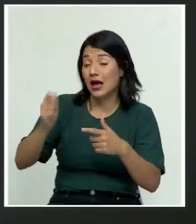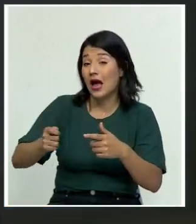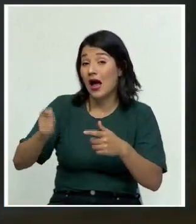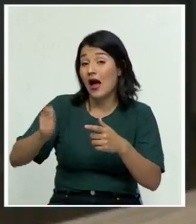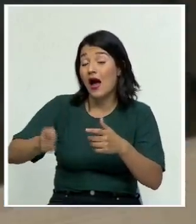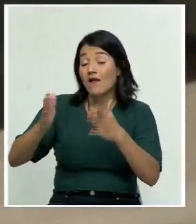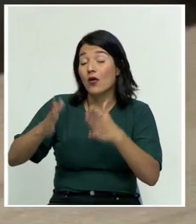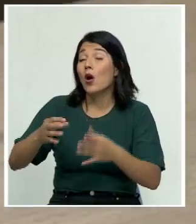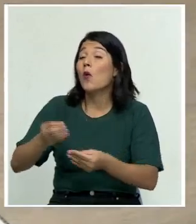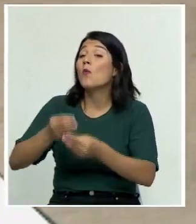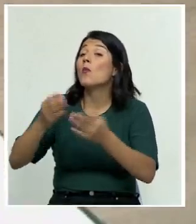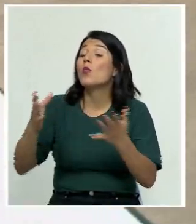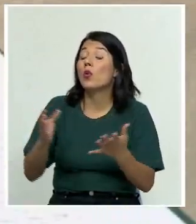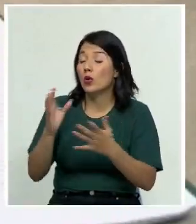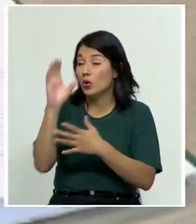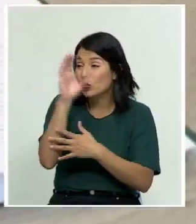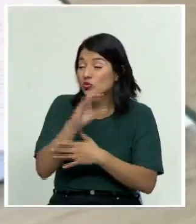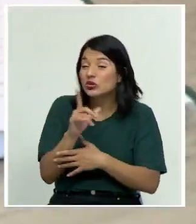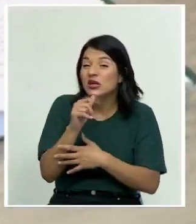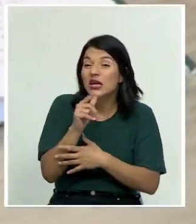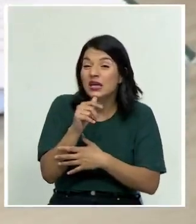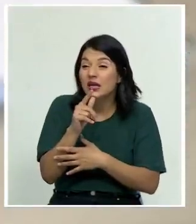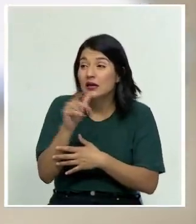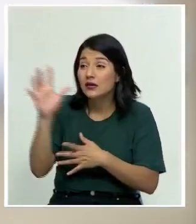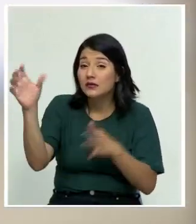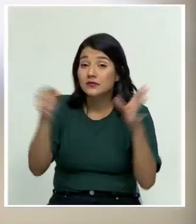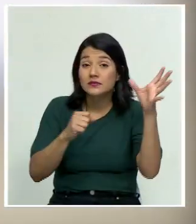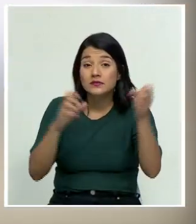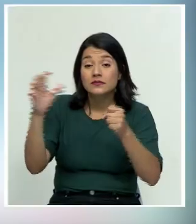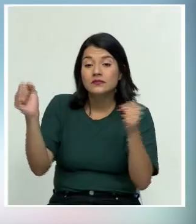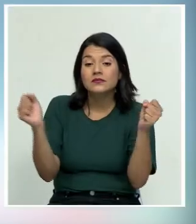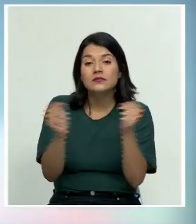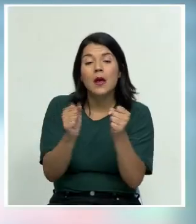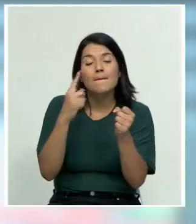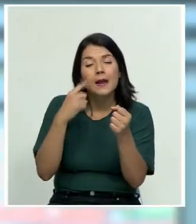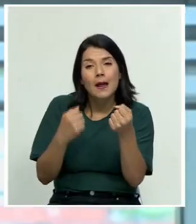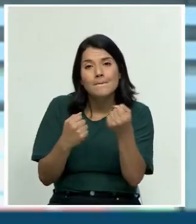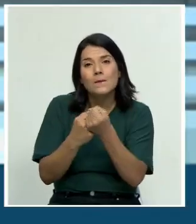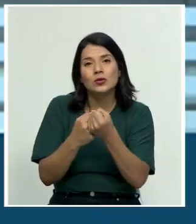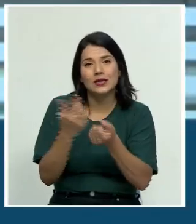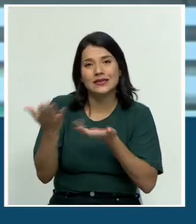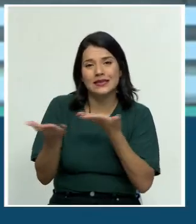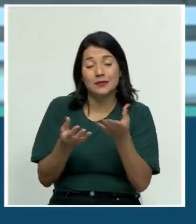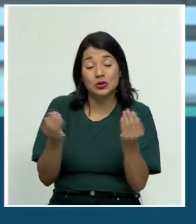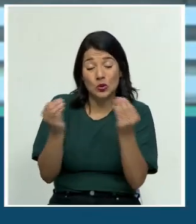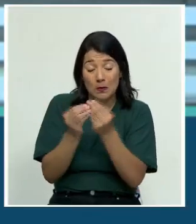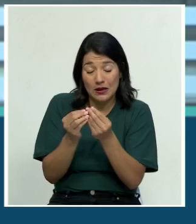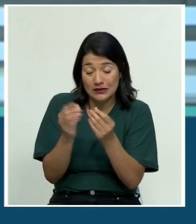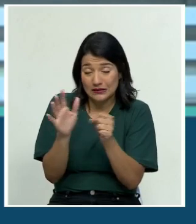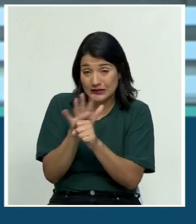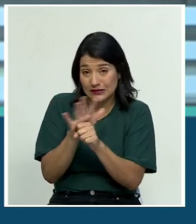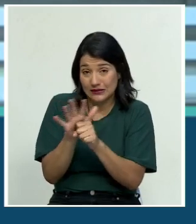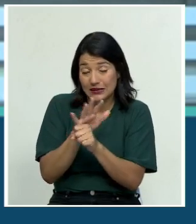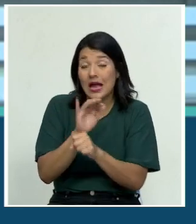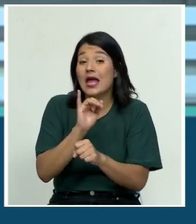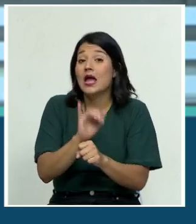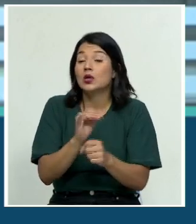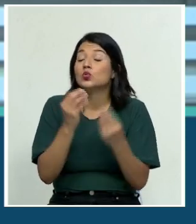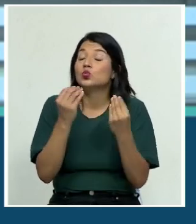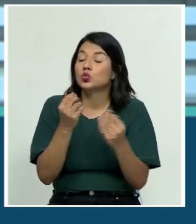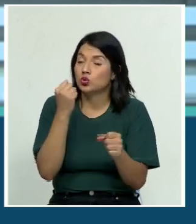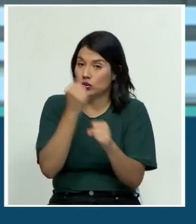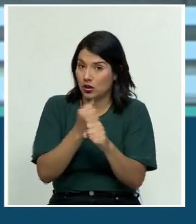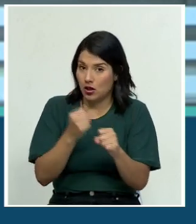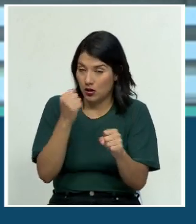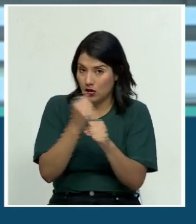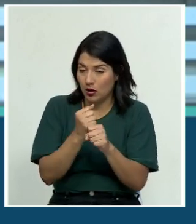otro para poder apoyar a los más congestionados. Esto es una carga fuerte de trabajo de